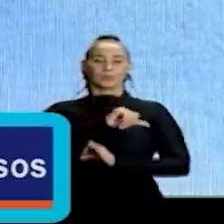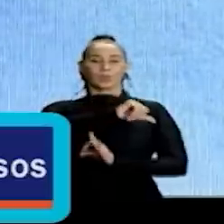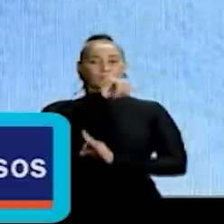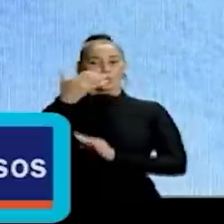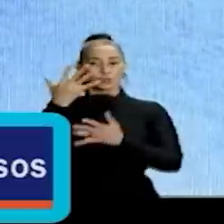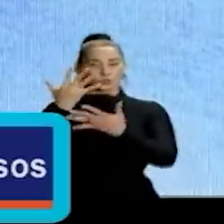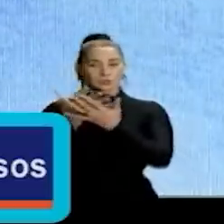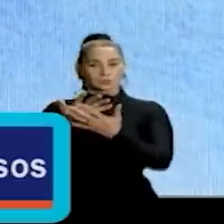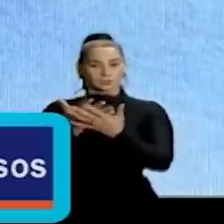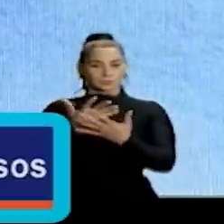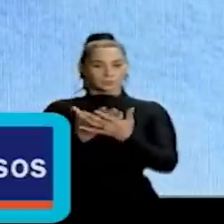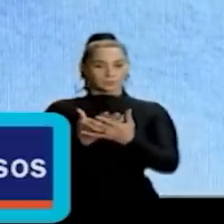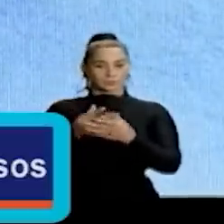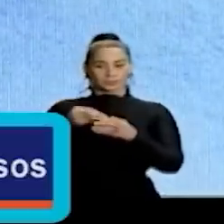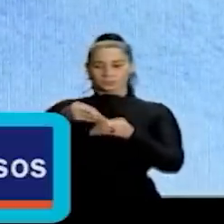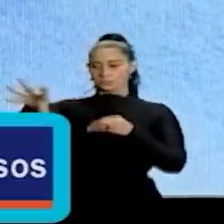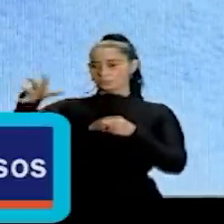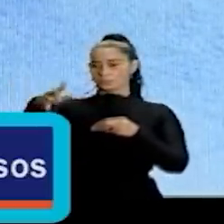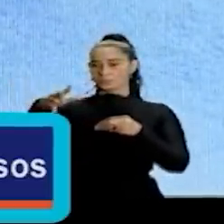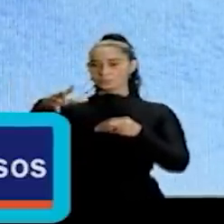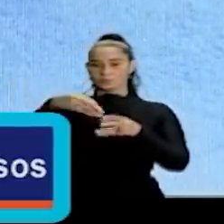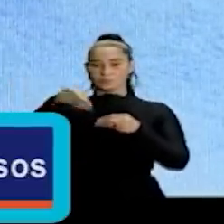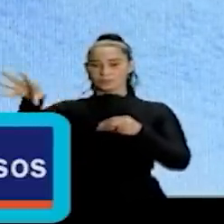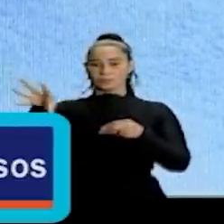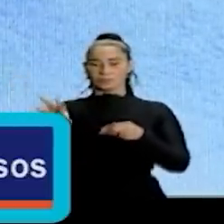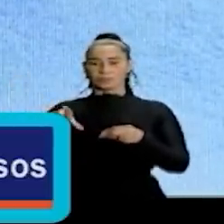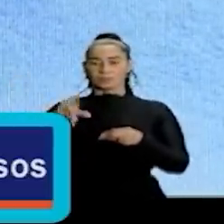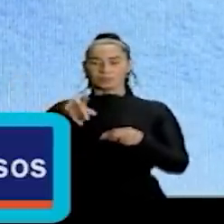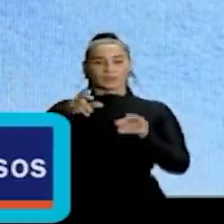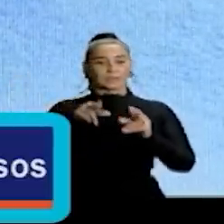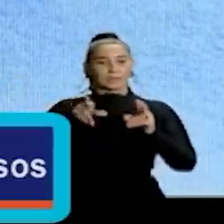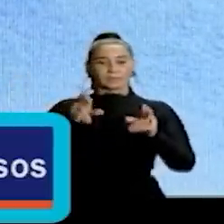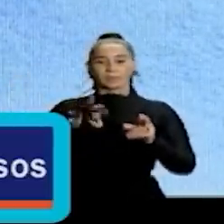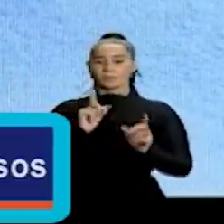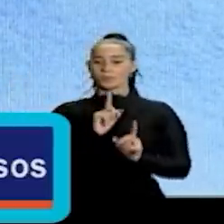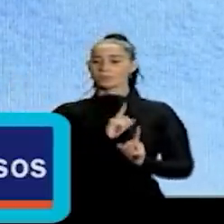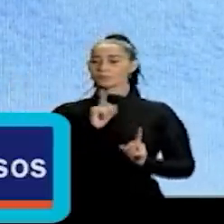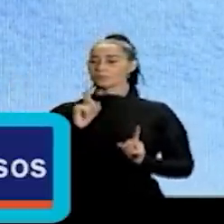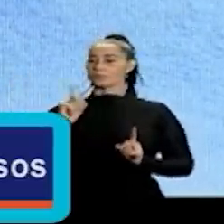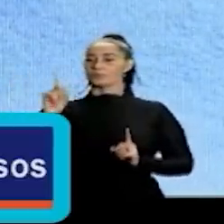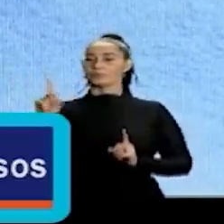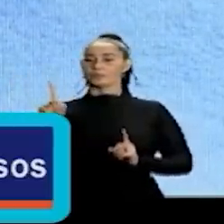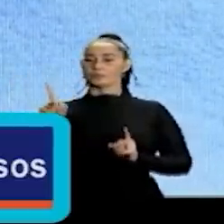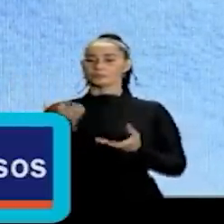de los prisioneros que lo soltaron, inmediatamente él fue y se entregó.